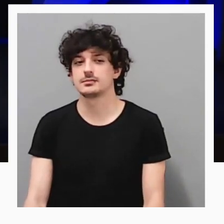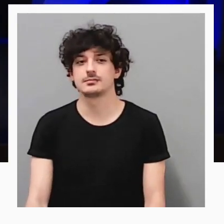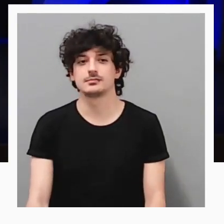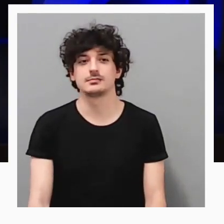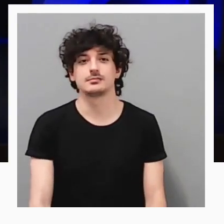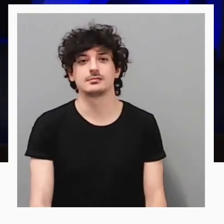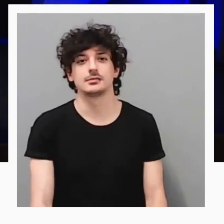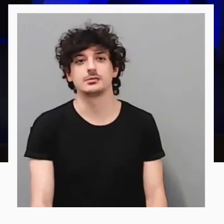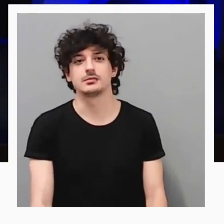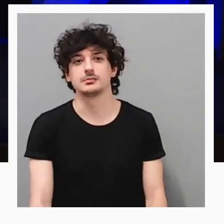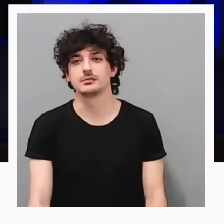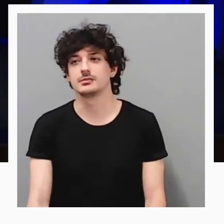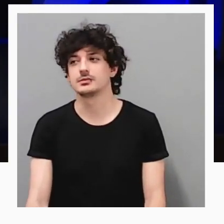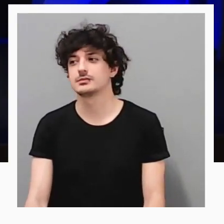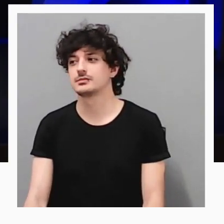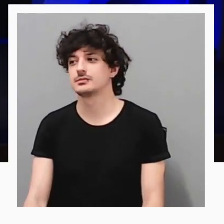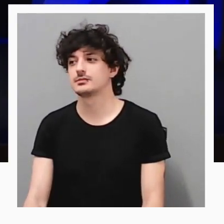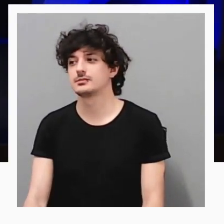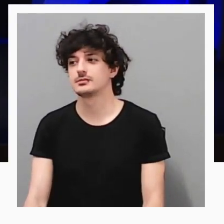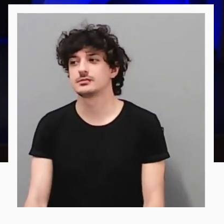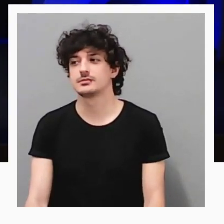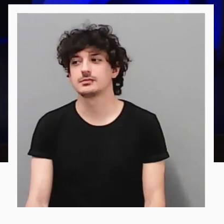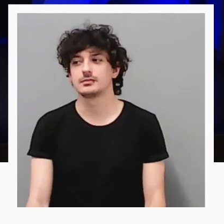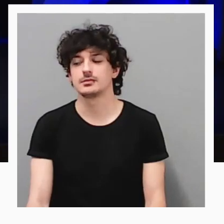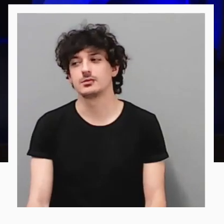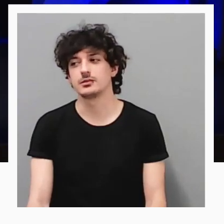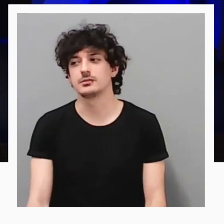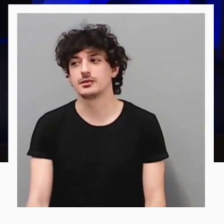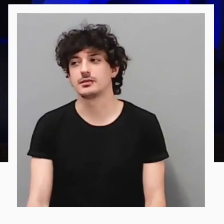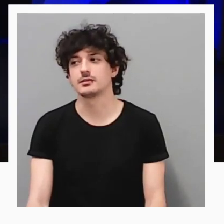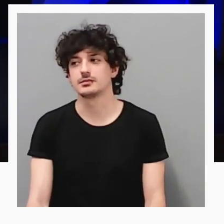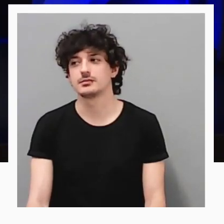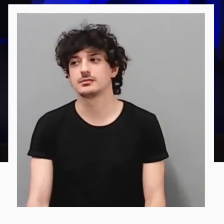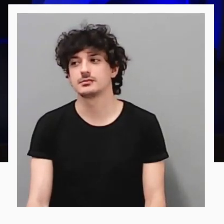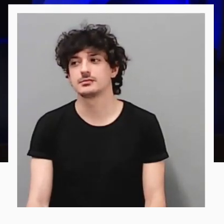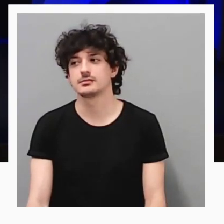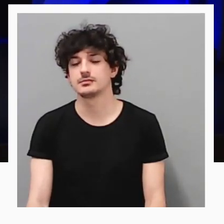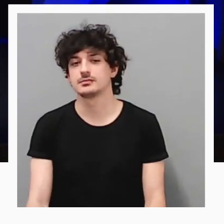como van a pedir, porque terminará en un espacio de asimilacionismo, ¿no? De que las demás